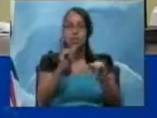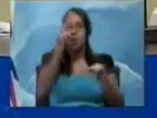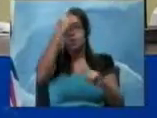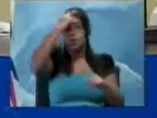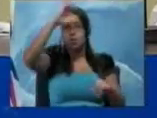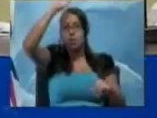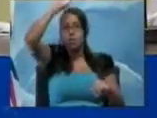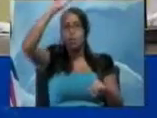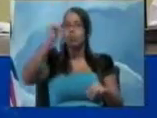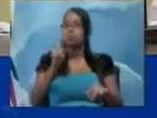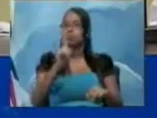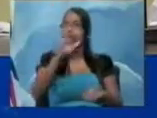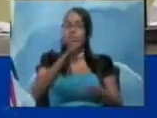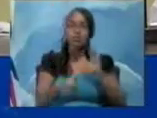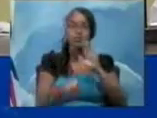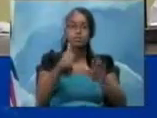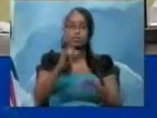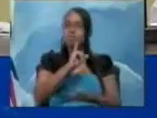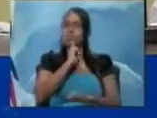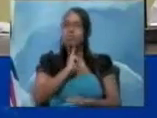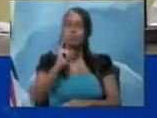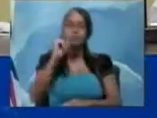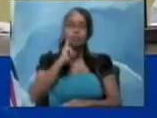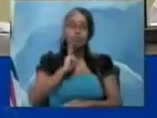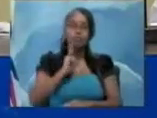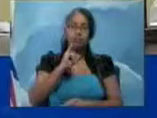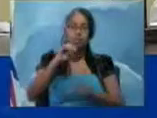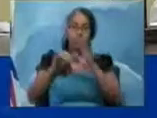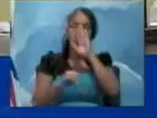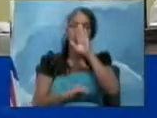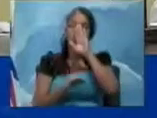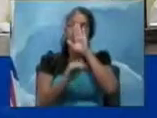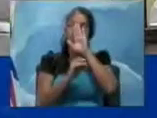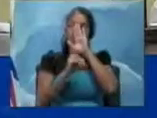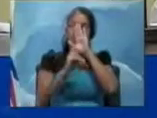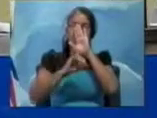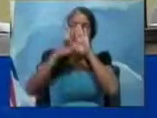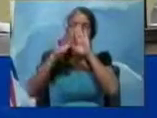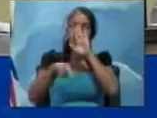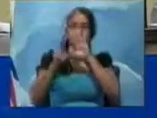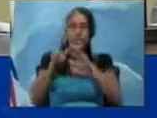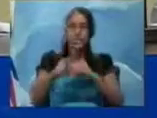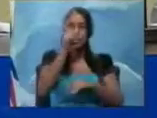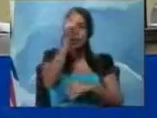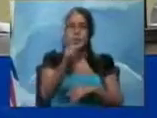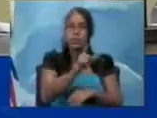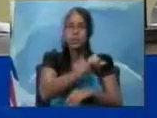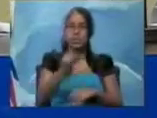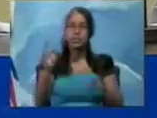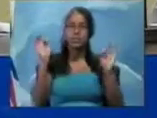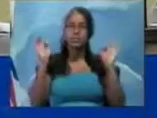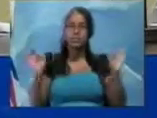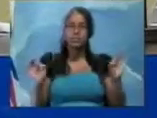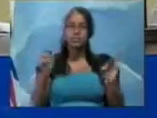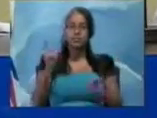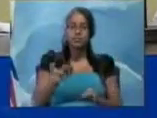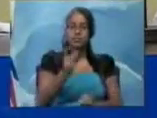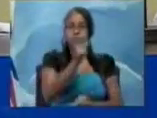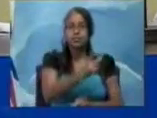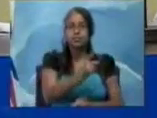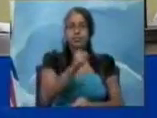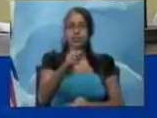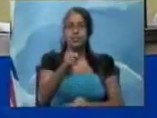más en Israel y los judíos nunca nunca crucificaron a ninguna persona